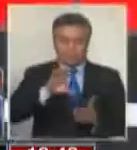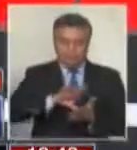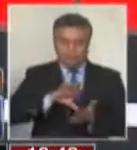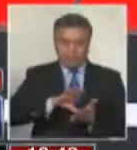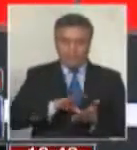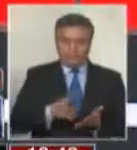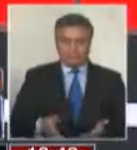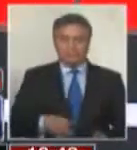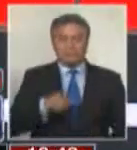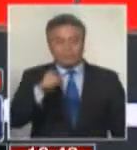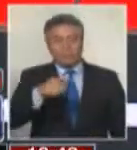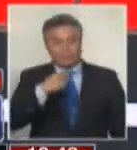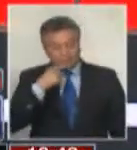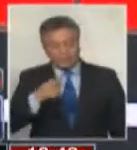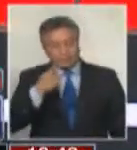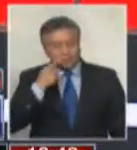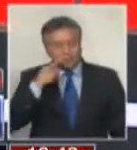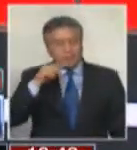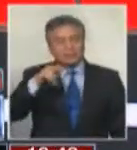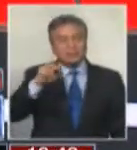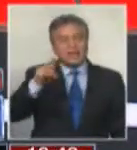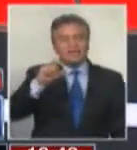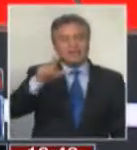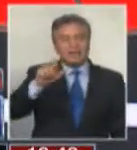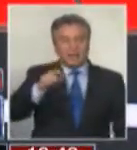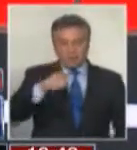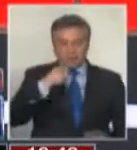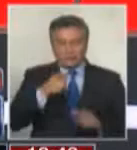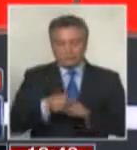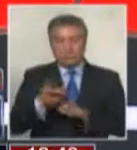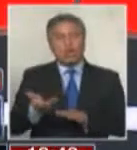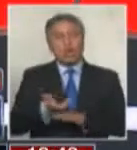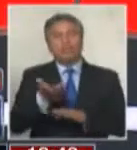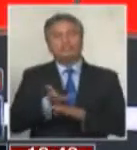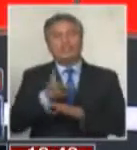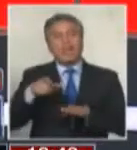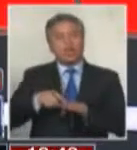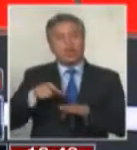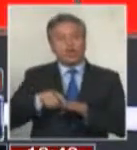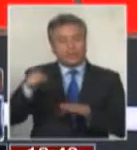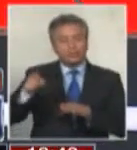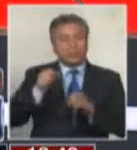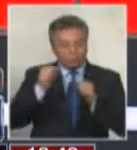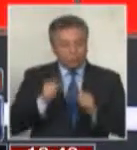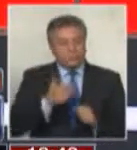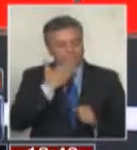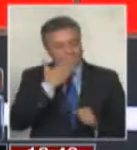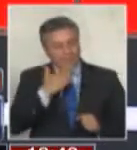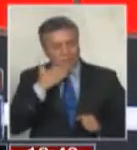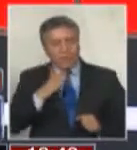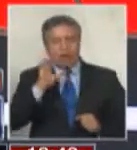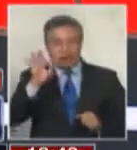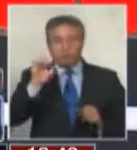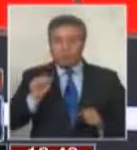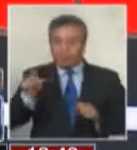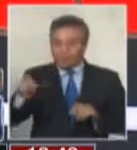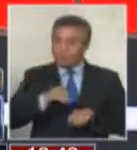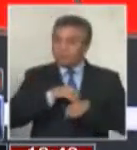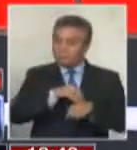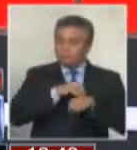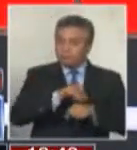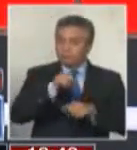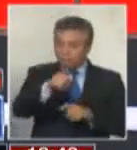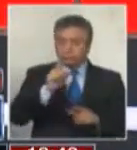cree que como decía nadie la forman en la cocina del congreso puedan mejorar o puedan realizarse indicaciones ustedes tienen